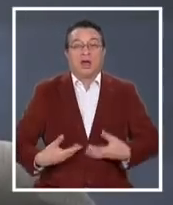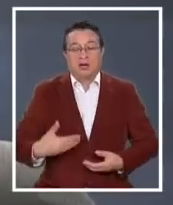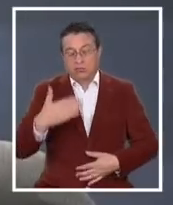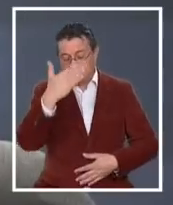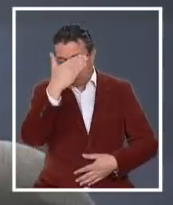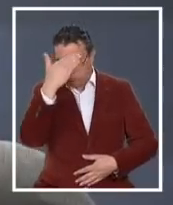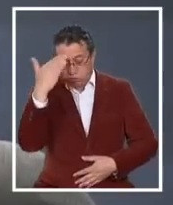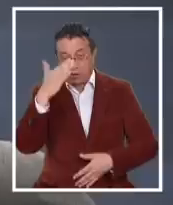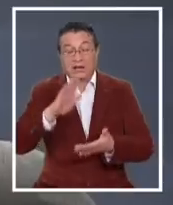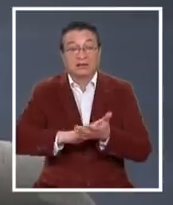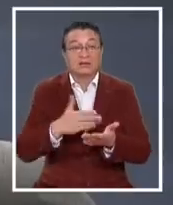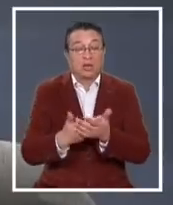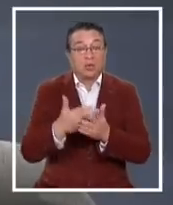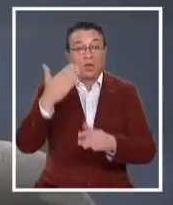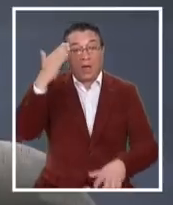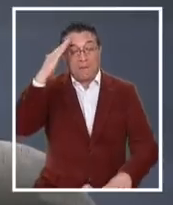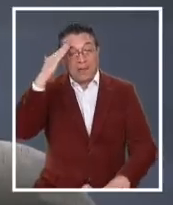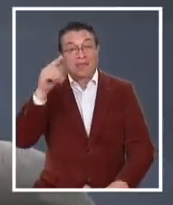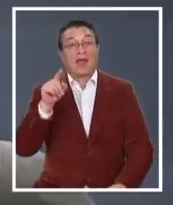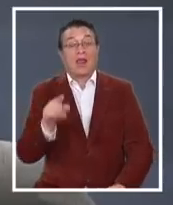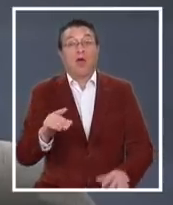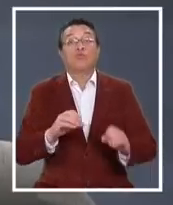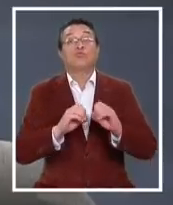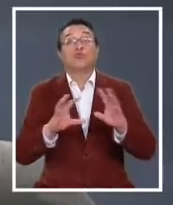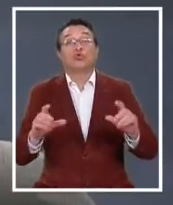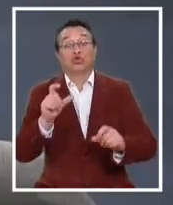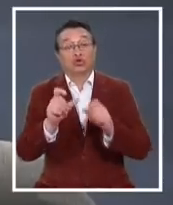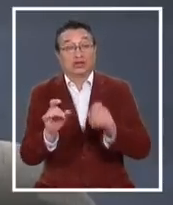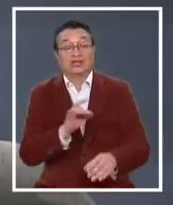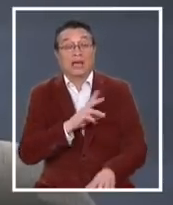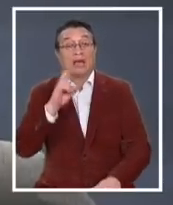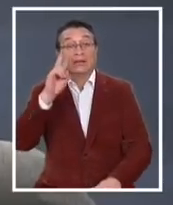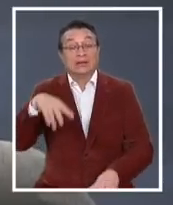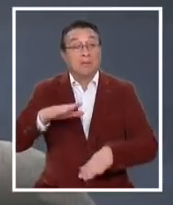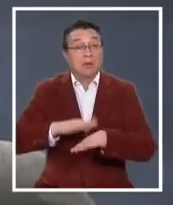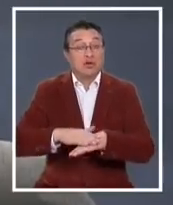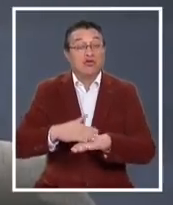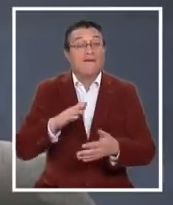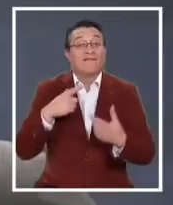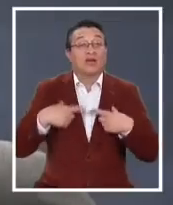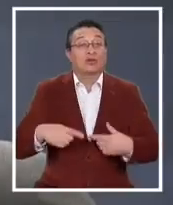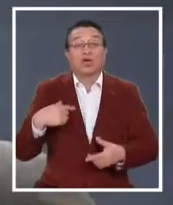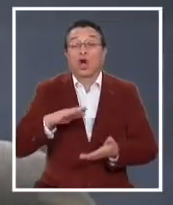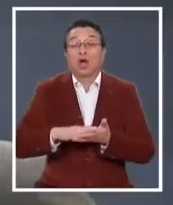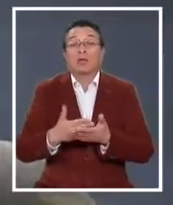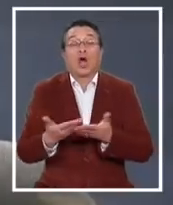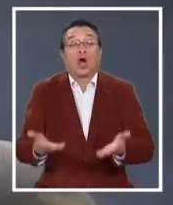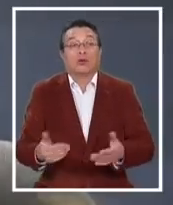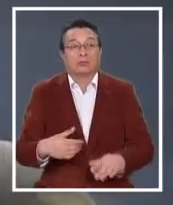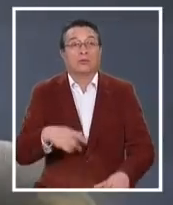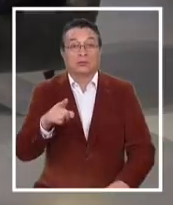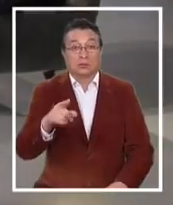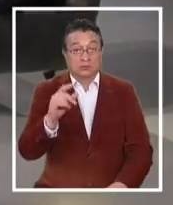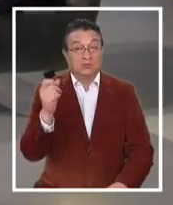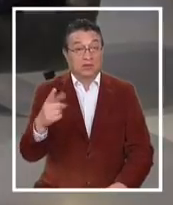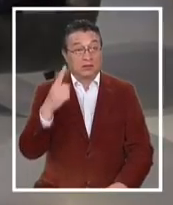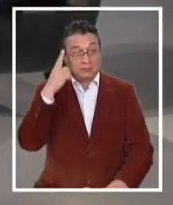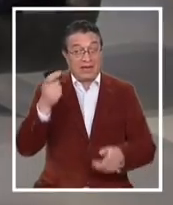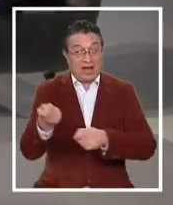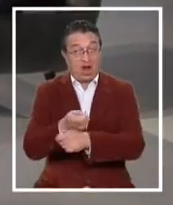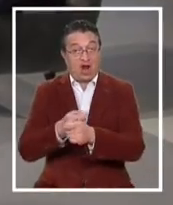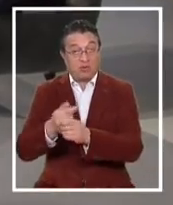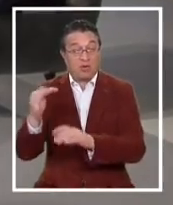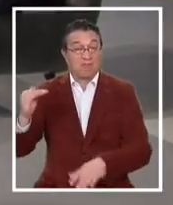el agobio, la salud mental de muchos de los chilenos. Sin ese permiso de vacaciones, yo no sé cómo estaríamos hoy. Sebastián de Polo, ¿primó el criterio